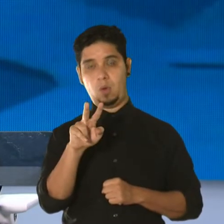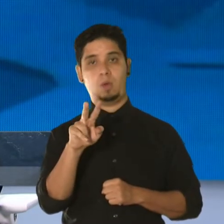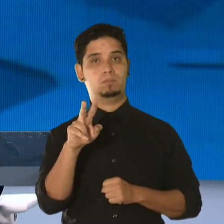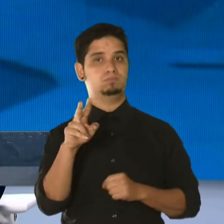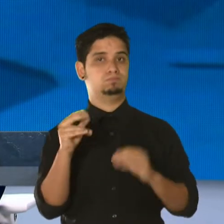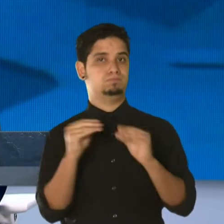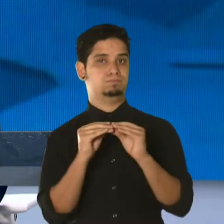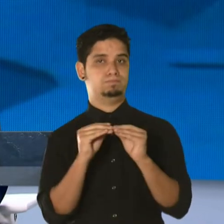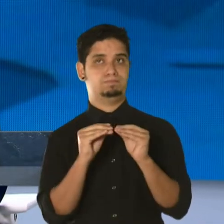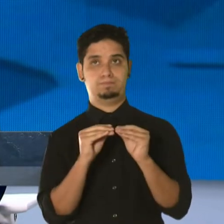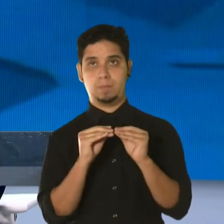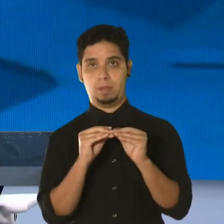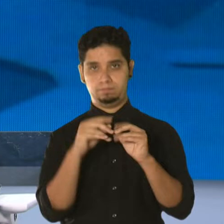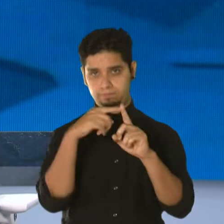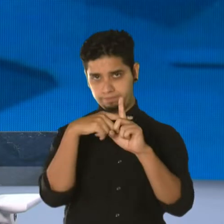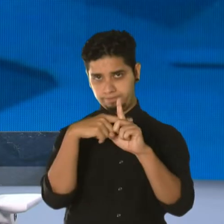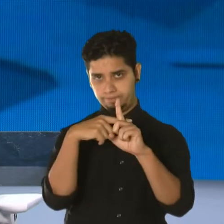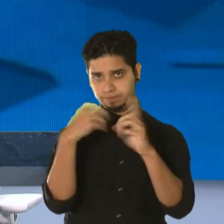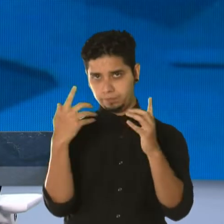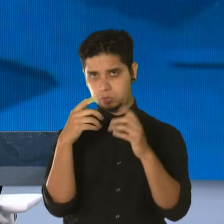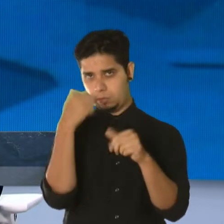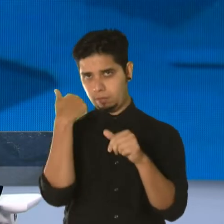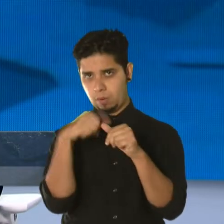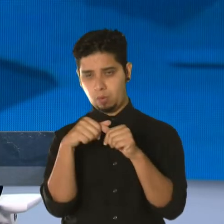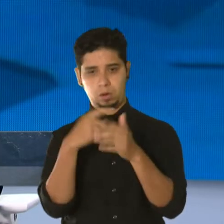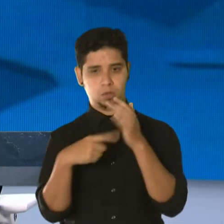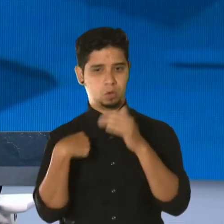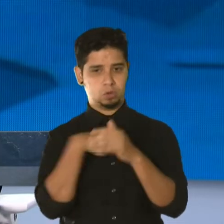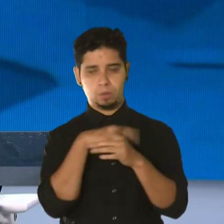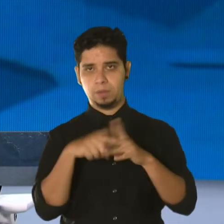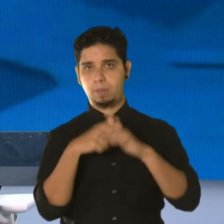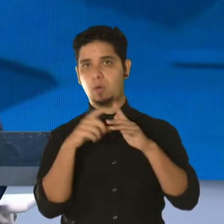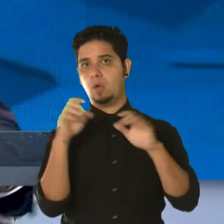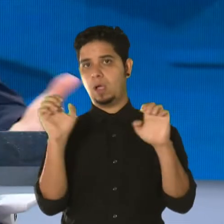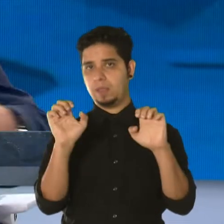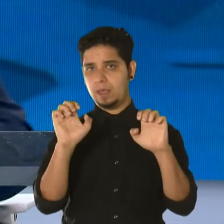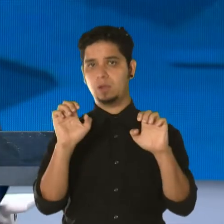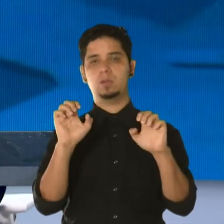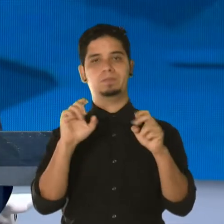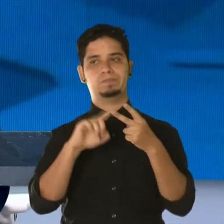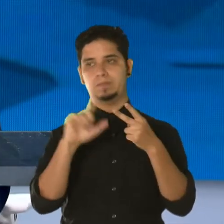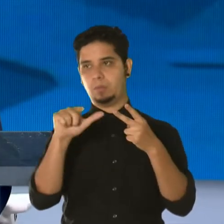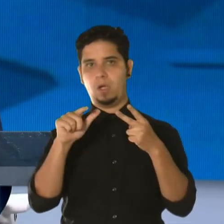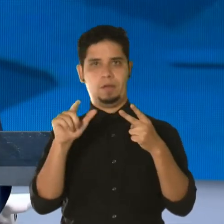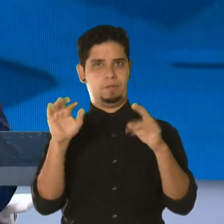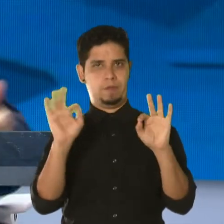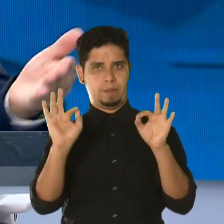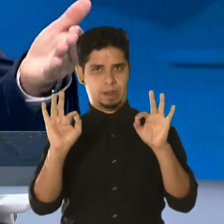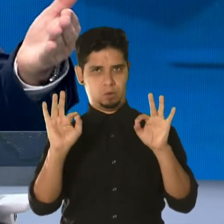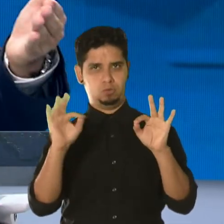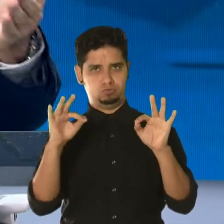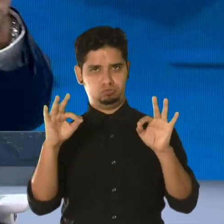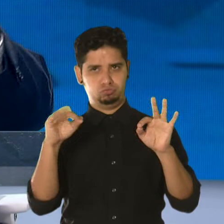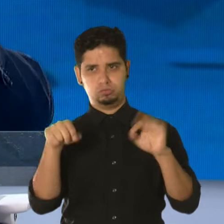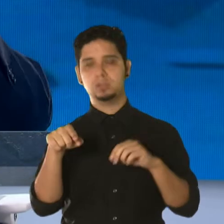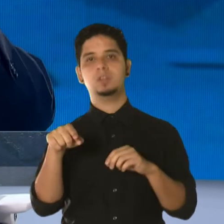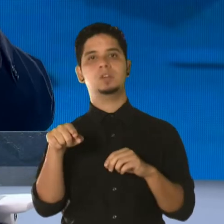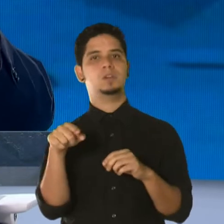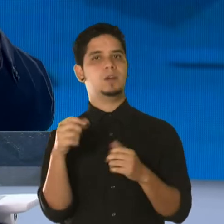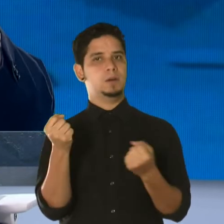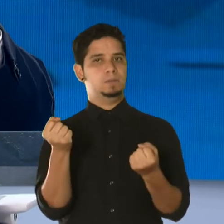más optimista, inclusive me acuerdo que empezamos en enero y hasta febrero, antes inclusive del conflicto en Ucrania,